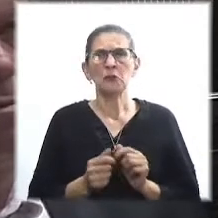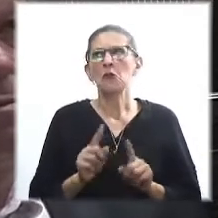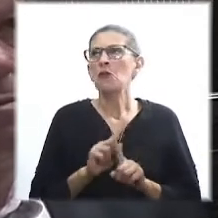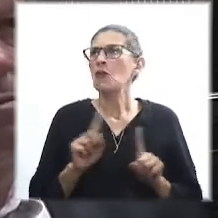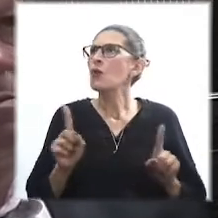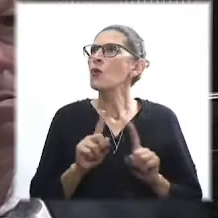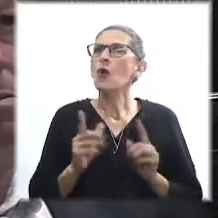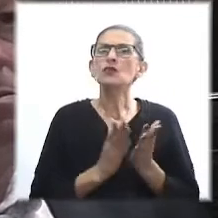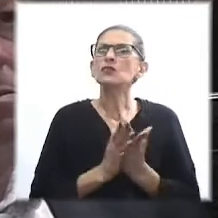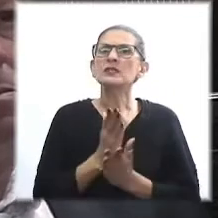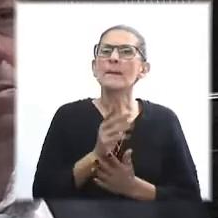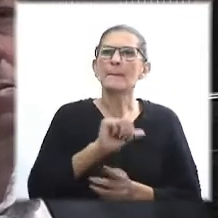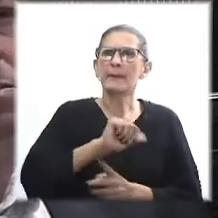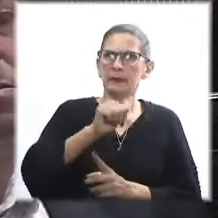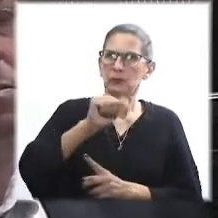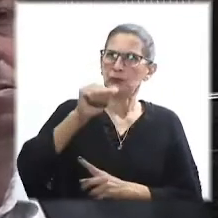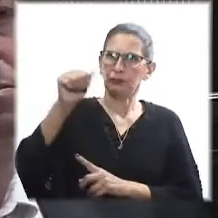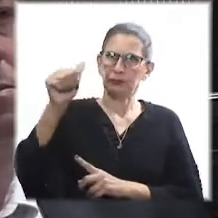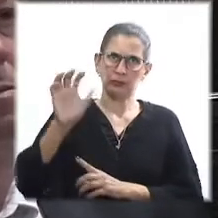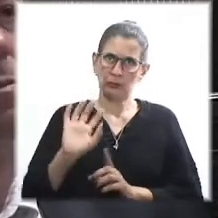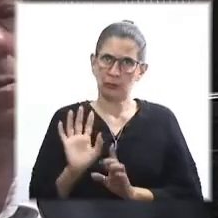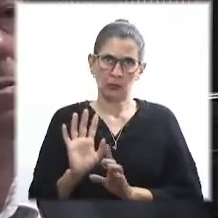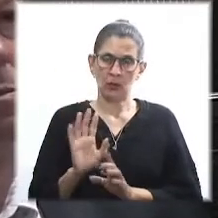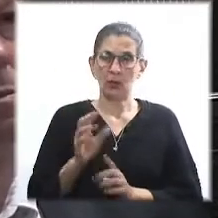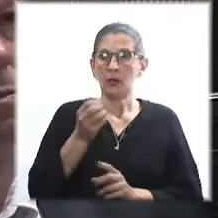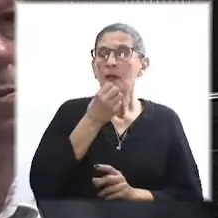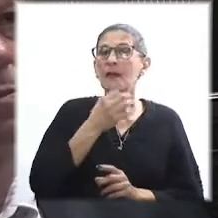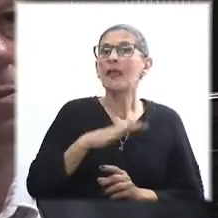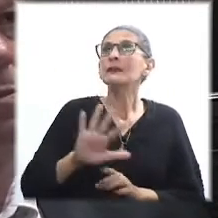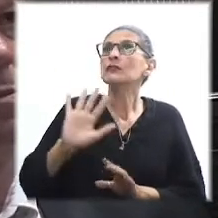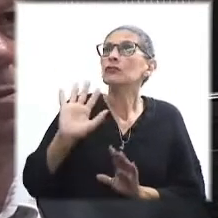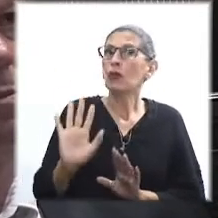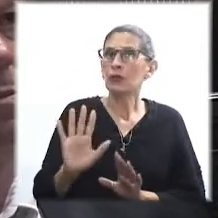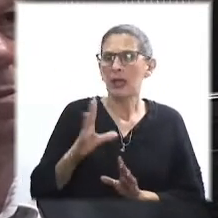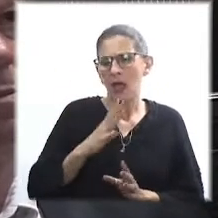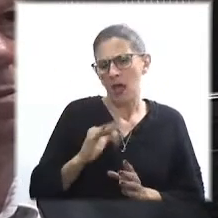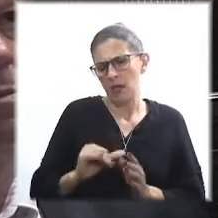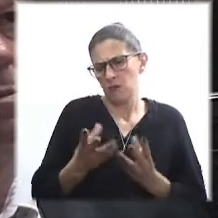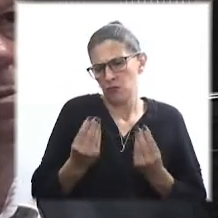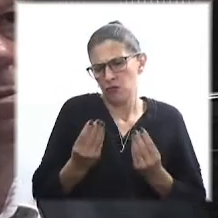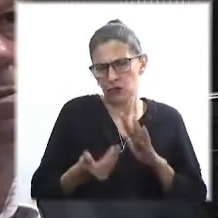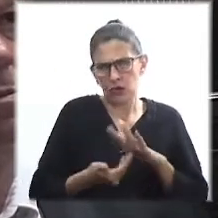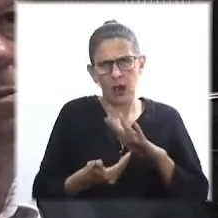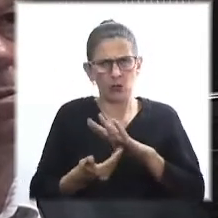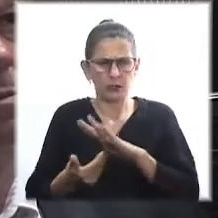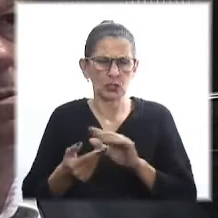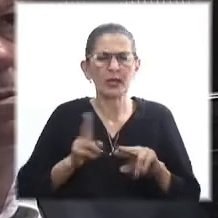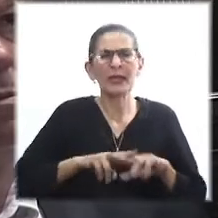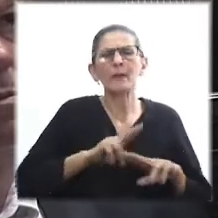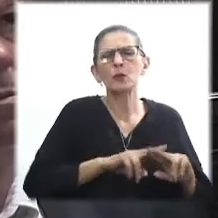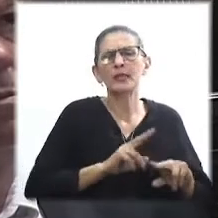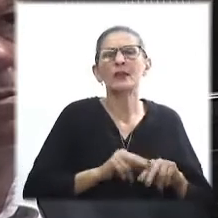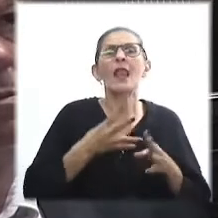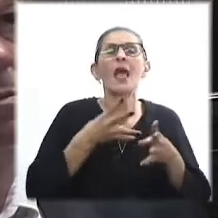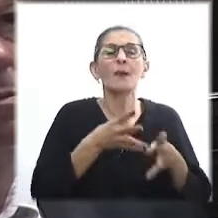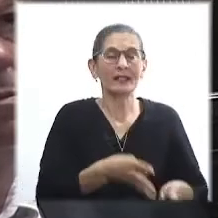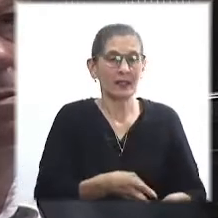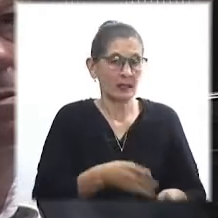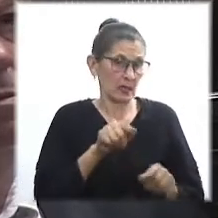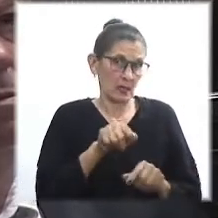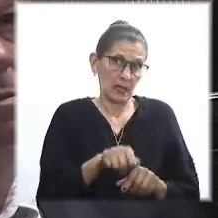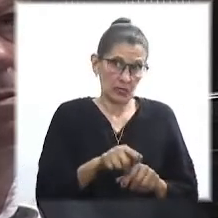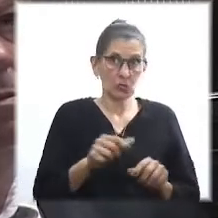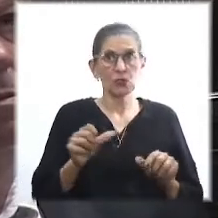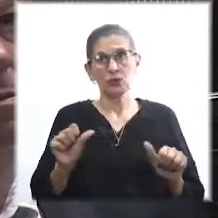no siempre triunfantes. La historia del Partido Nacional está llena de caudillos que murieron en la batalla y eso lo hace